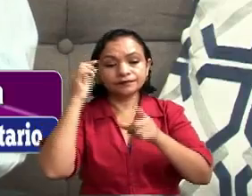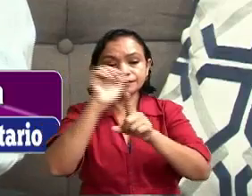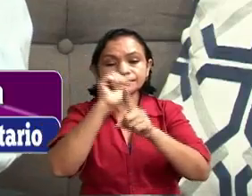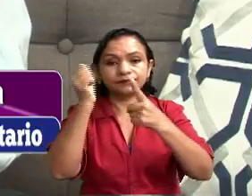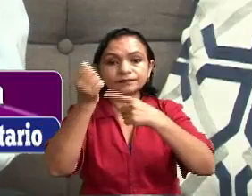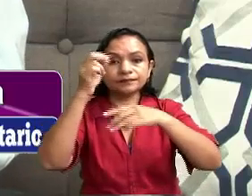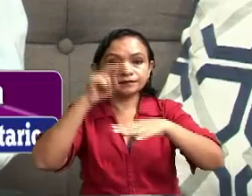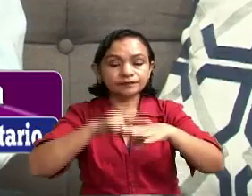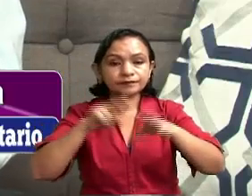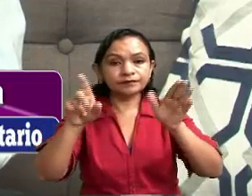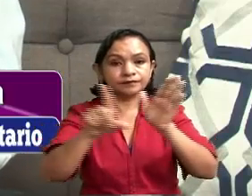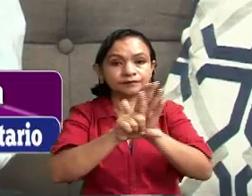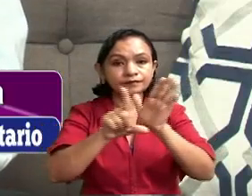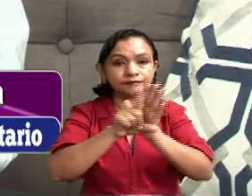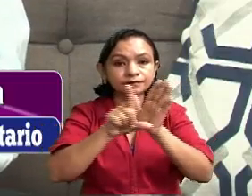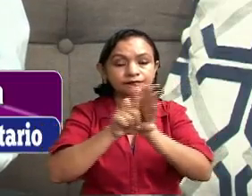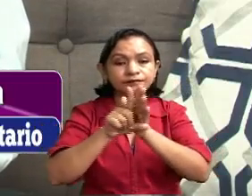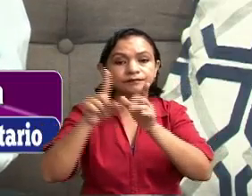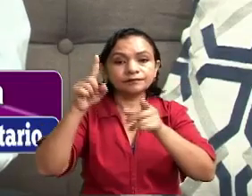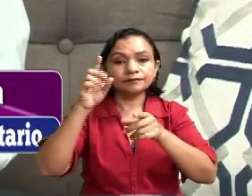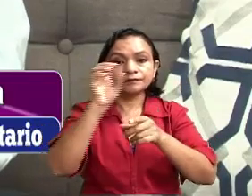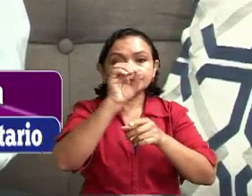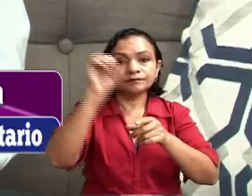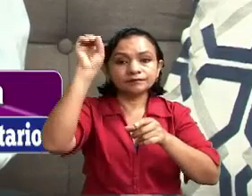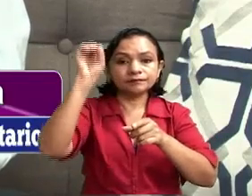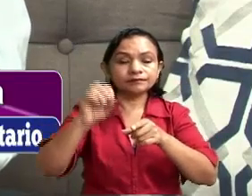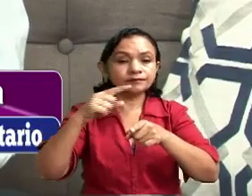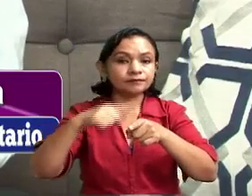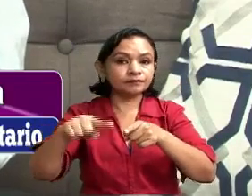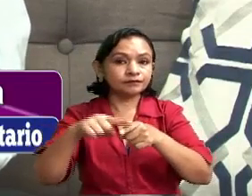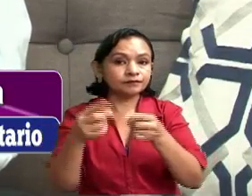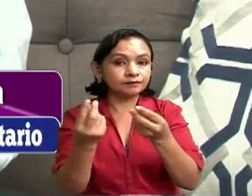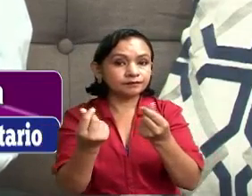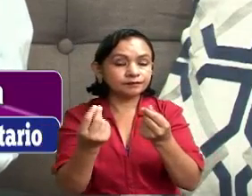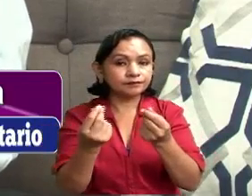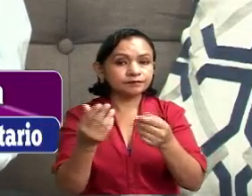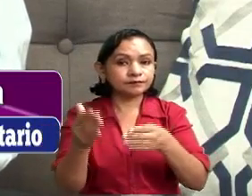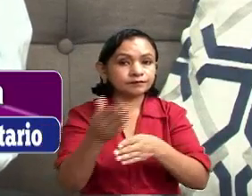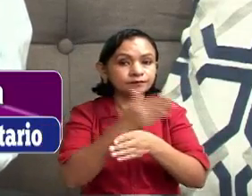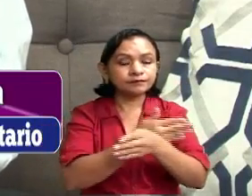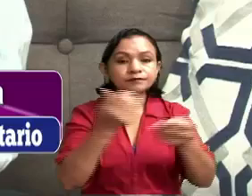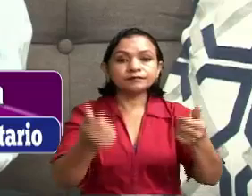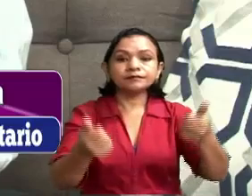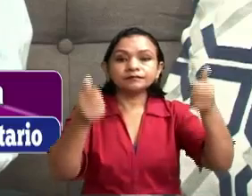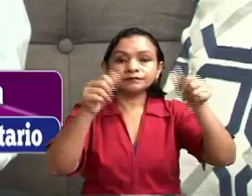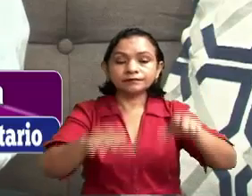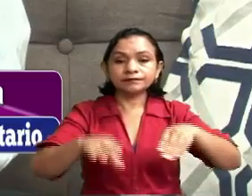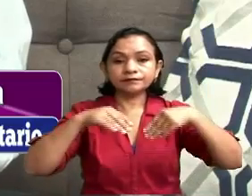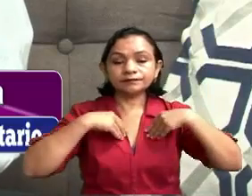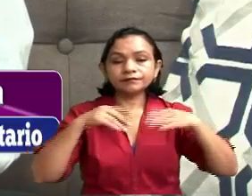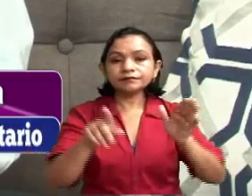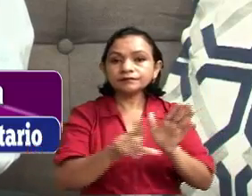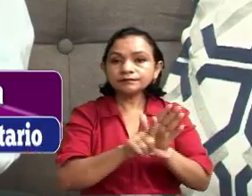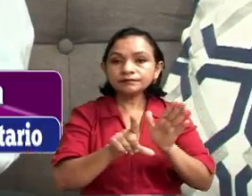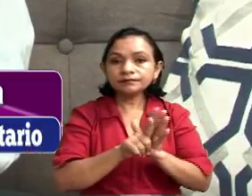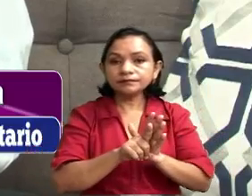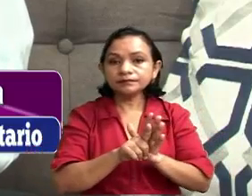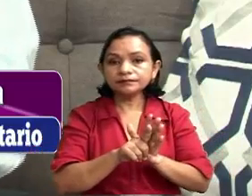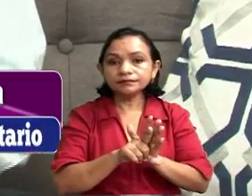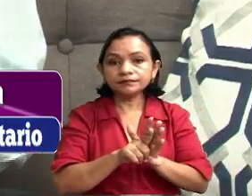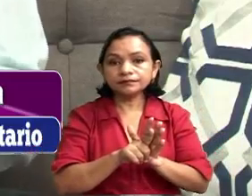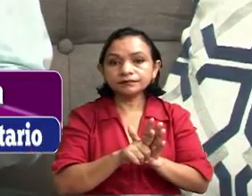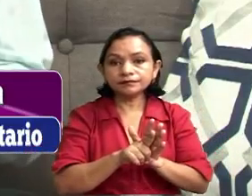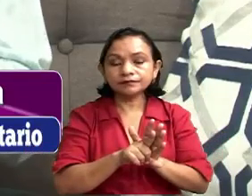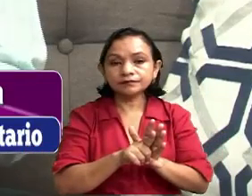Nacional la Ley de Concertación Tributaria. En ese momento que aprobamos la Ley de Concertación Tributaria,